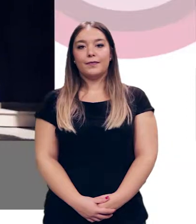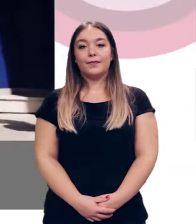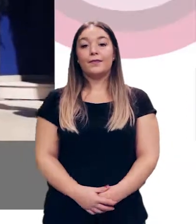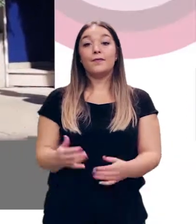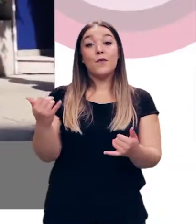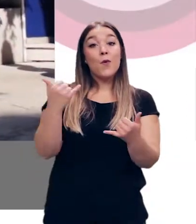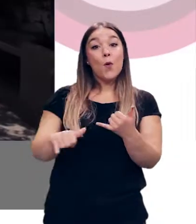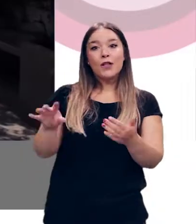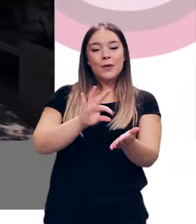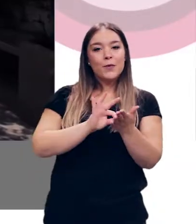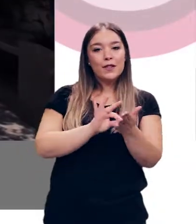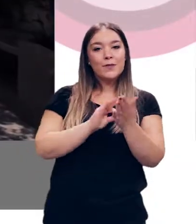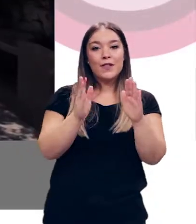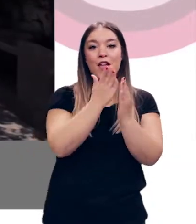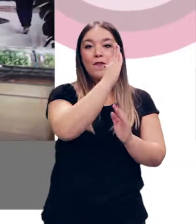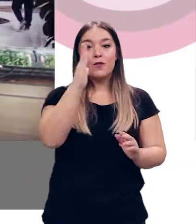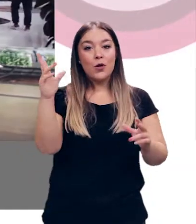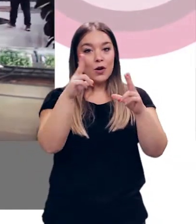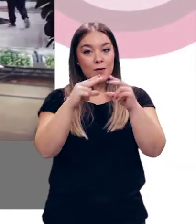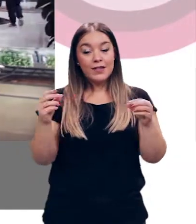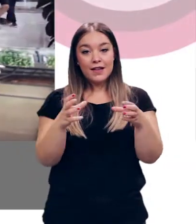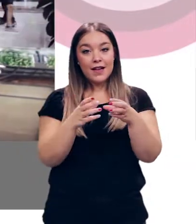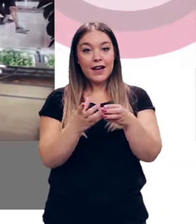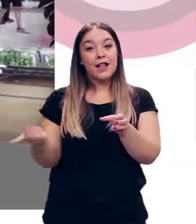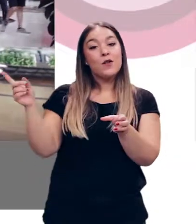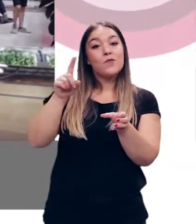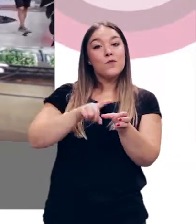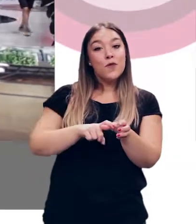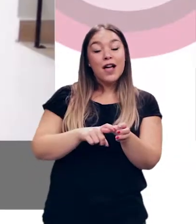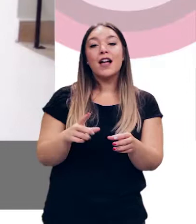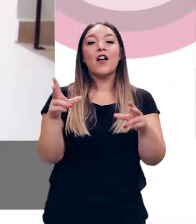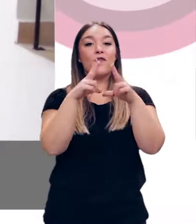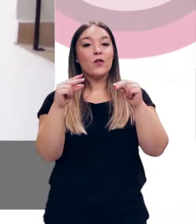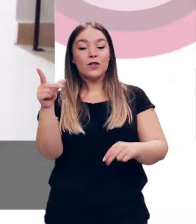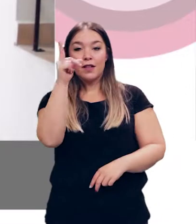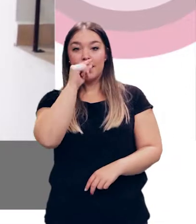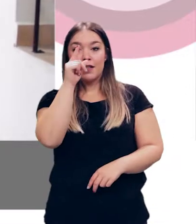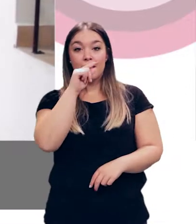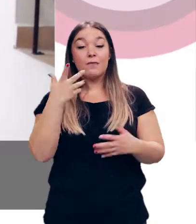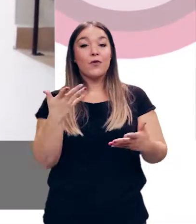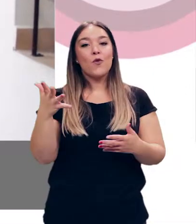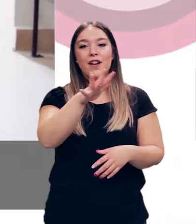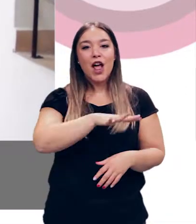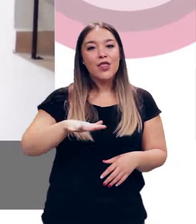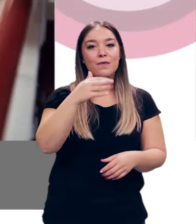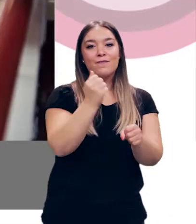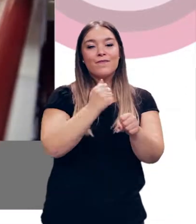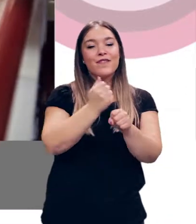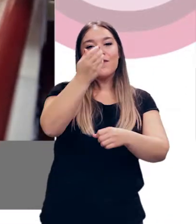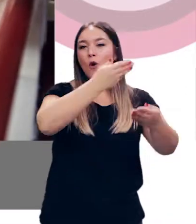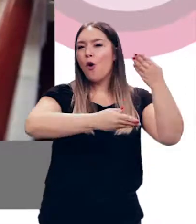El último de los servicios incorporado a la Biblioteca Universitaria en la Facultad de Ciencias es un espacio de trabajo